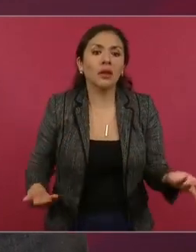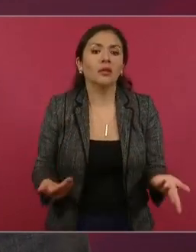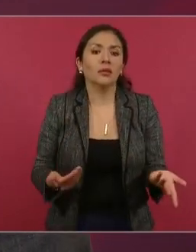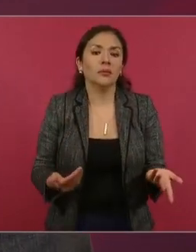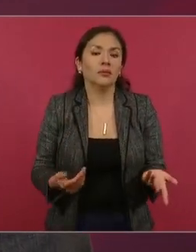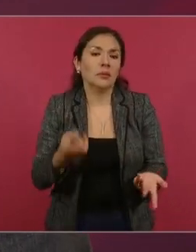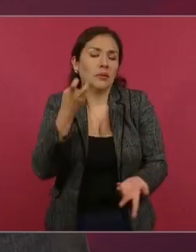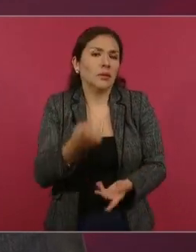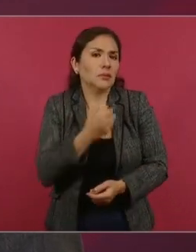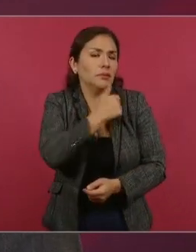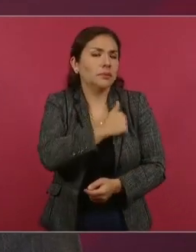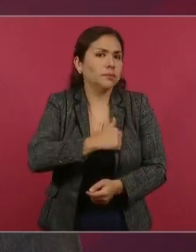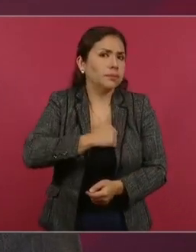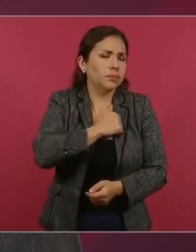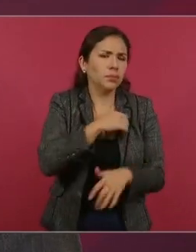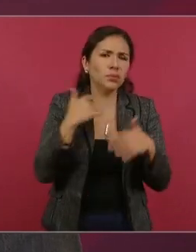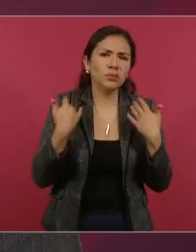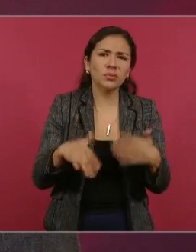una tragedia,